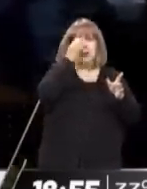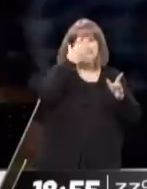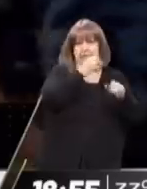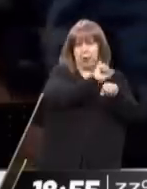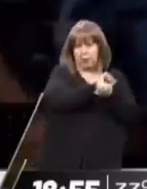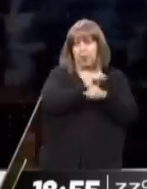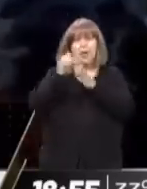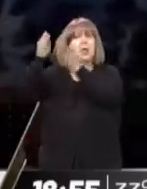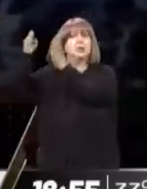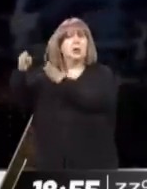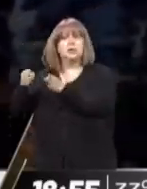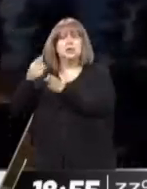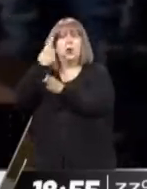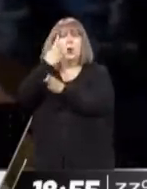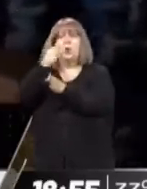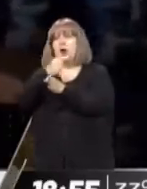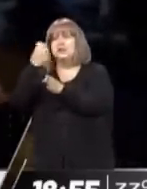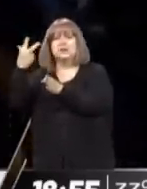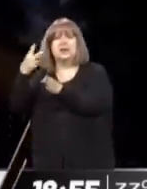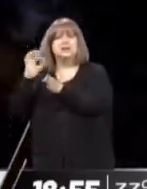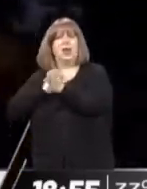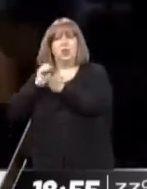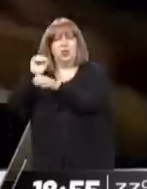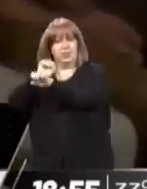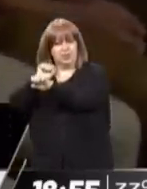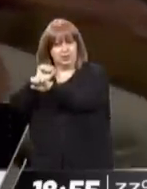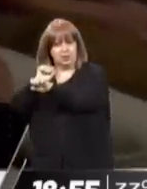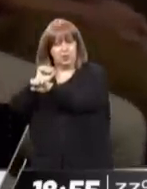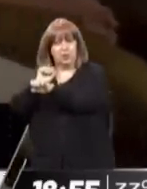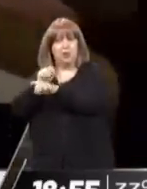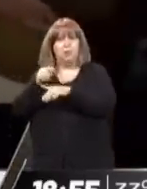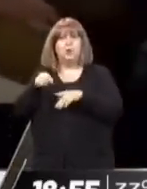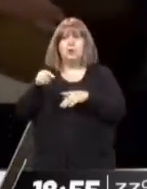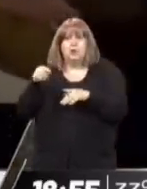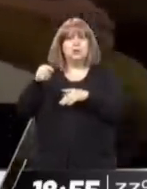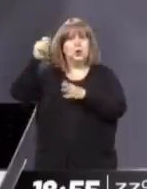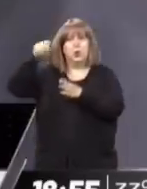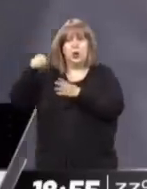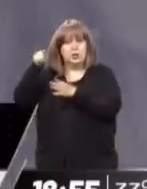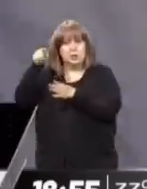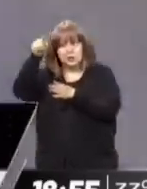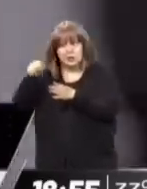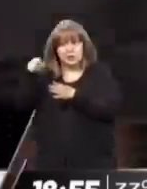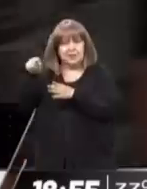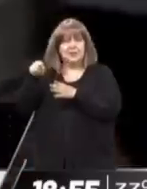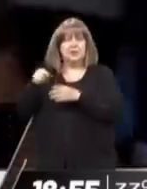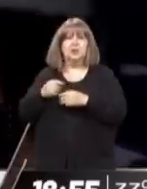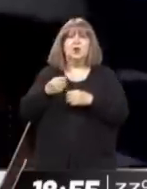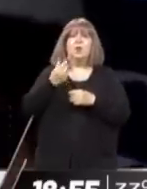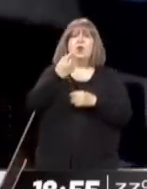caso, por ejemplo, y estarían a poco tiempo de salir en libertad porque ya llevan 3 años en la cárcel, ¿qué pasa con